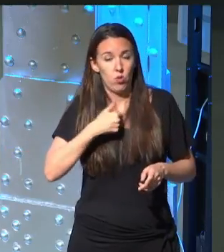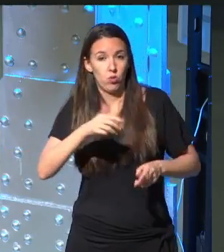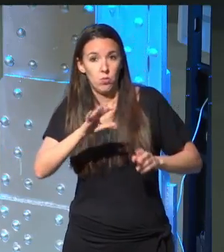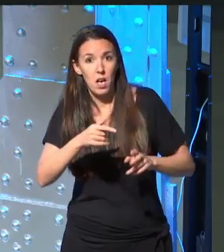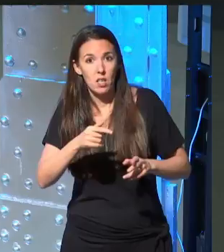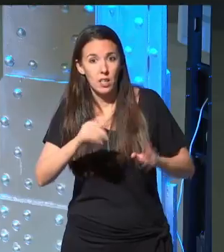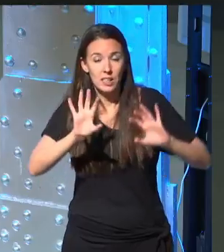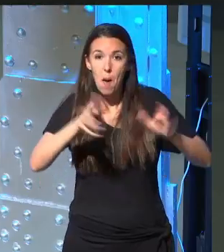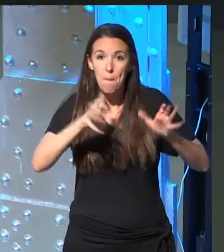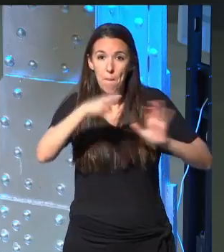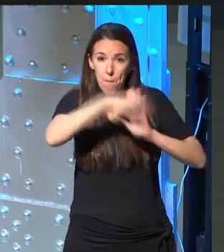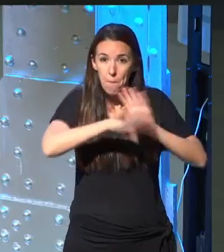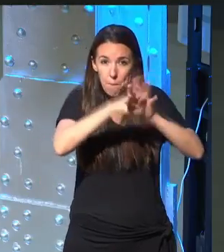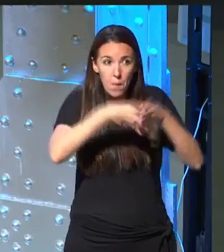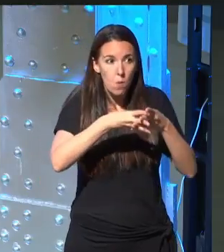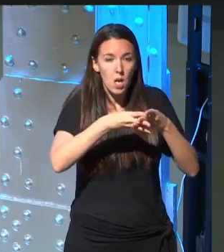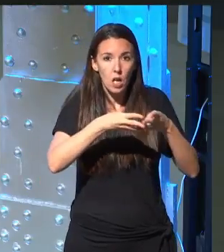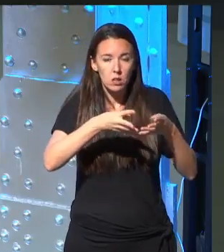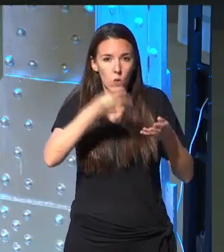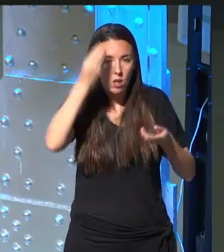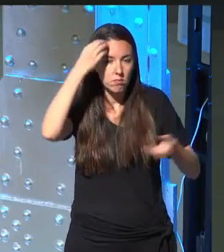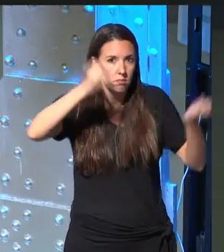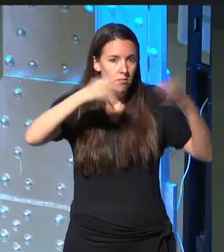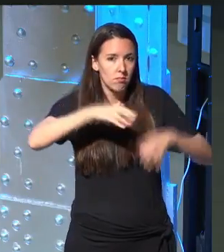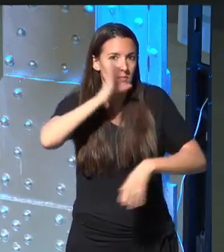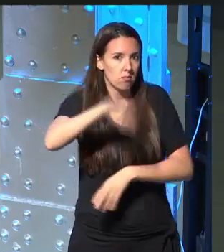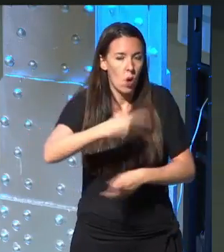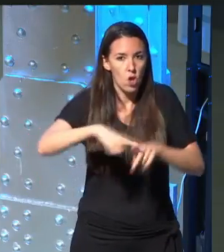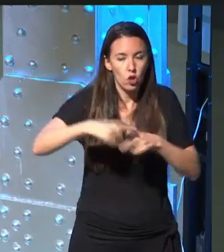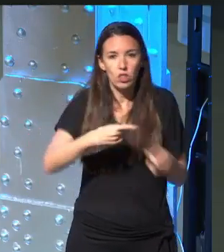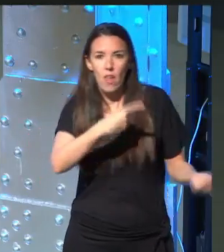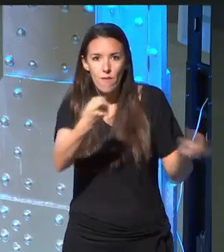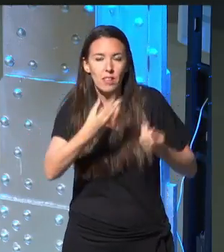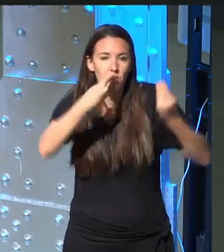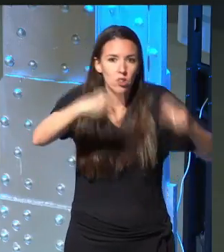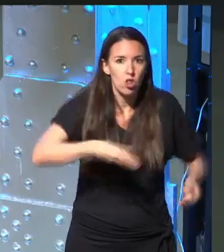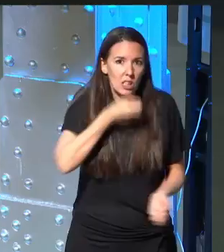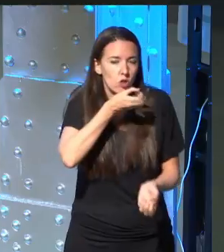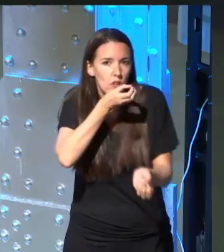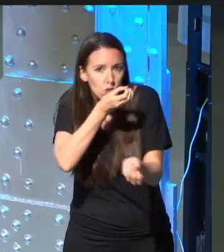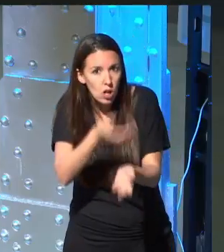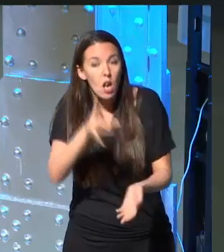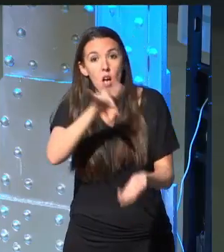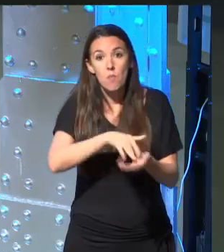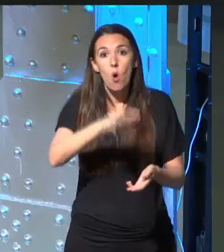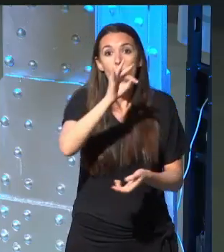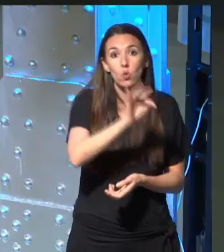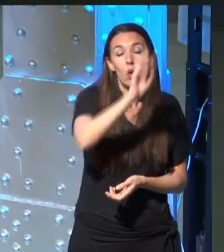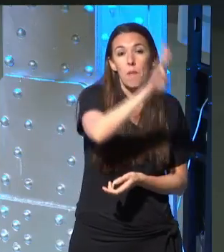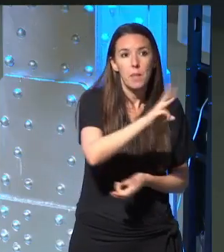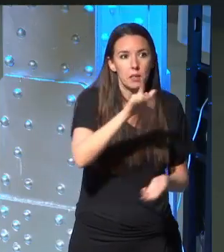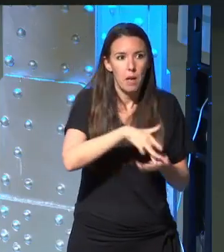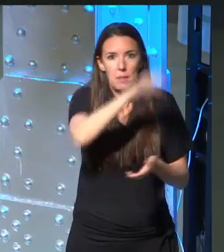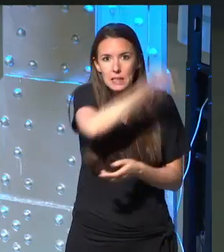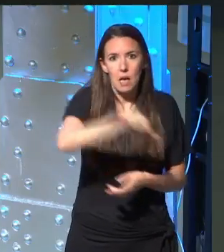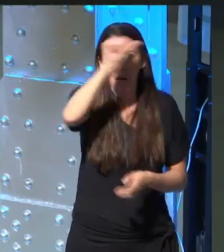este podcast me ha puesto la cabeza a tope de, jo, qué guay, hay que hacer cosas, ¿no? Hay que contar historias. Y con lo de Twin Peaks, vamos, o sea, para mí era un